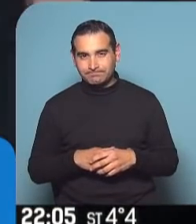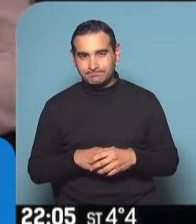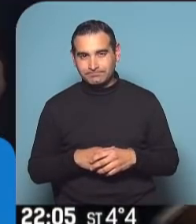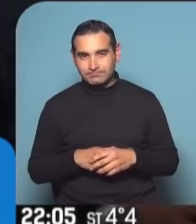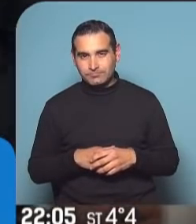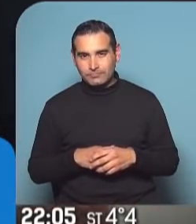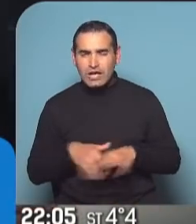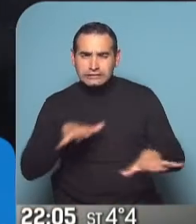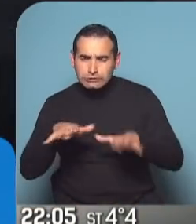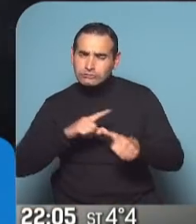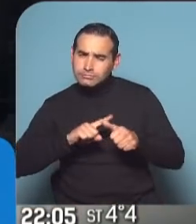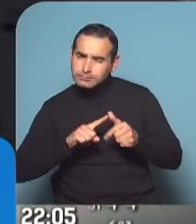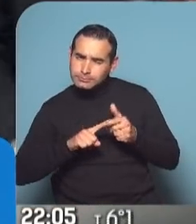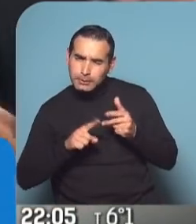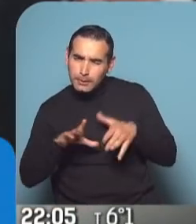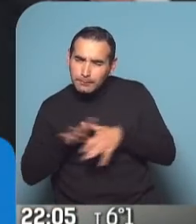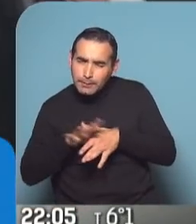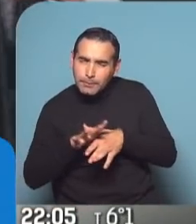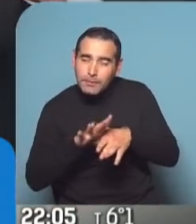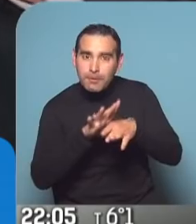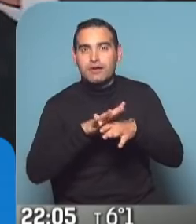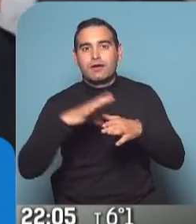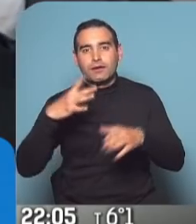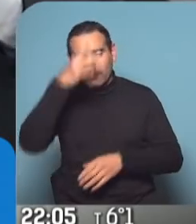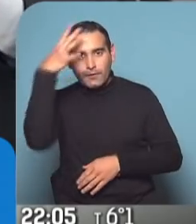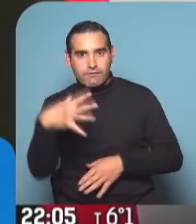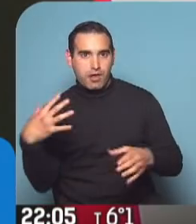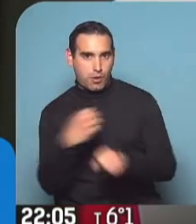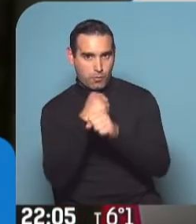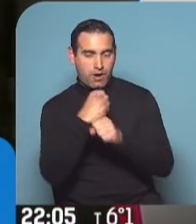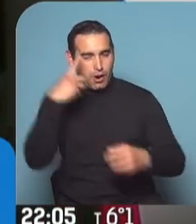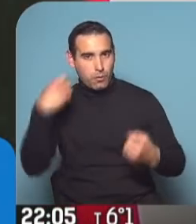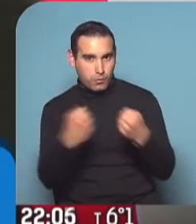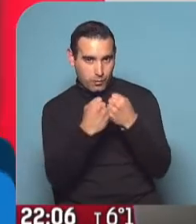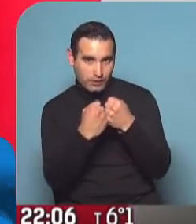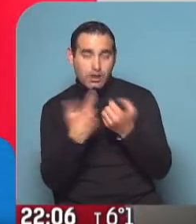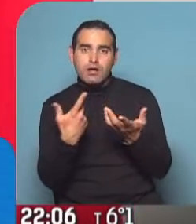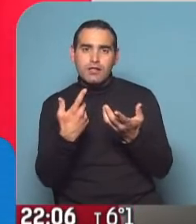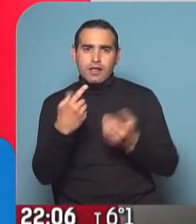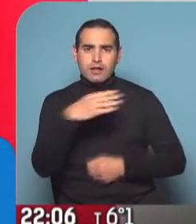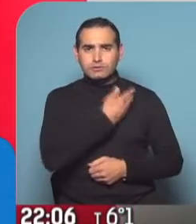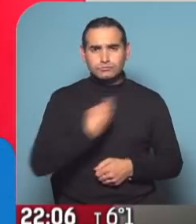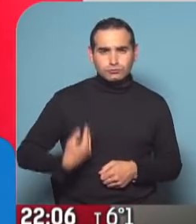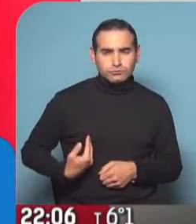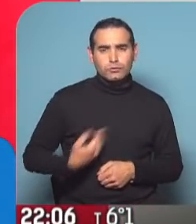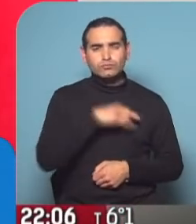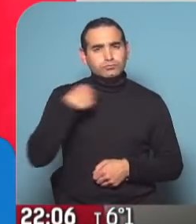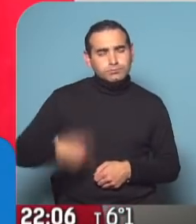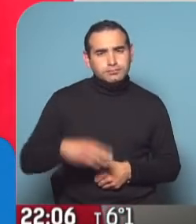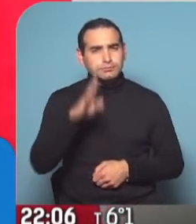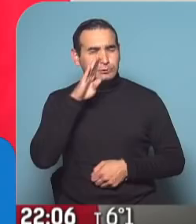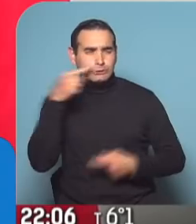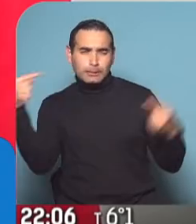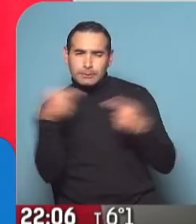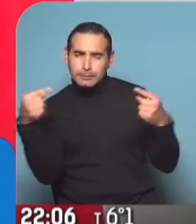circunstancias se conjugaron para que se lograra consenso entre tantas diferencias. El contexto de la guerra entre Washington y Beijing, que empujó a